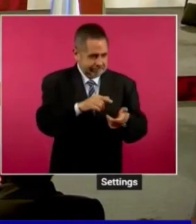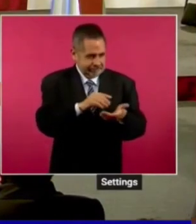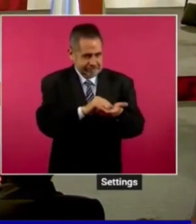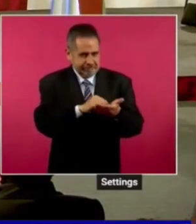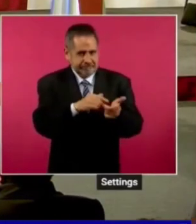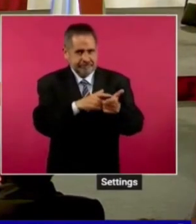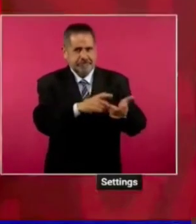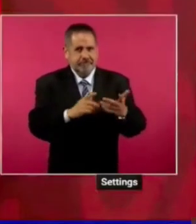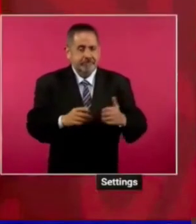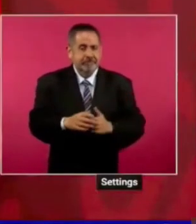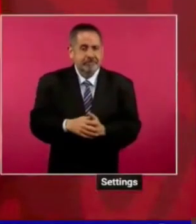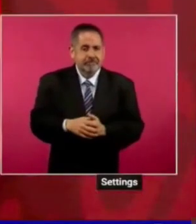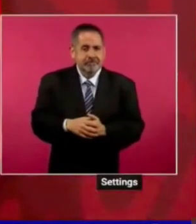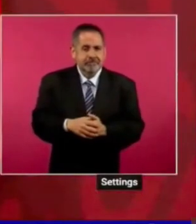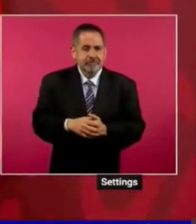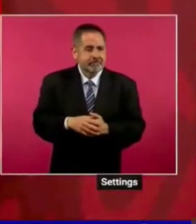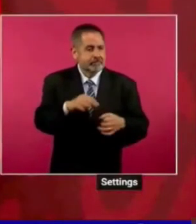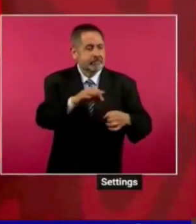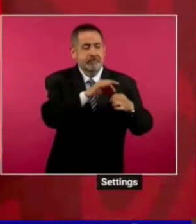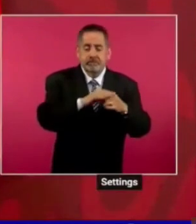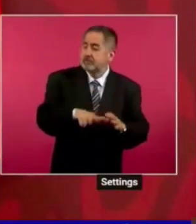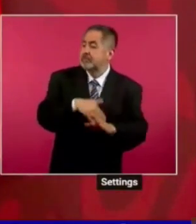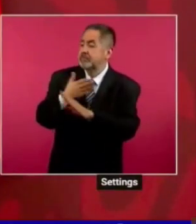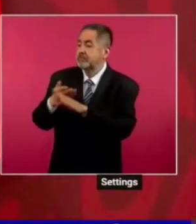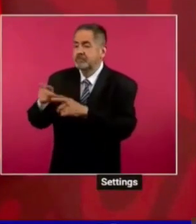en contra de la Marina,